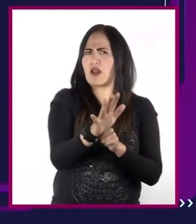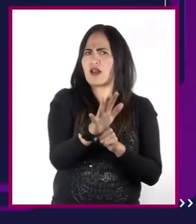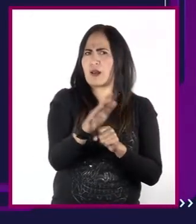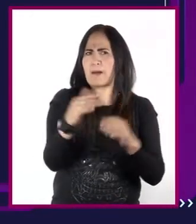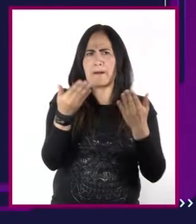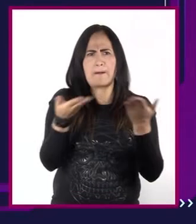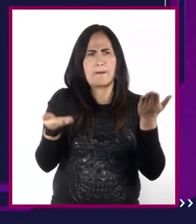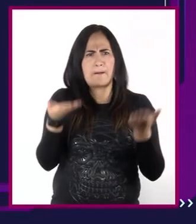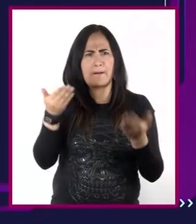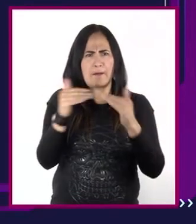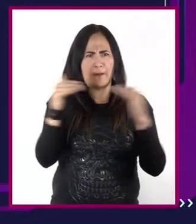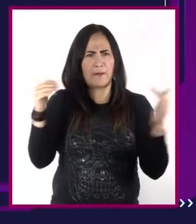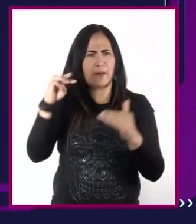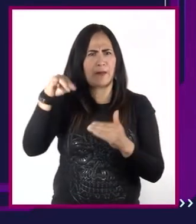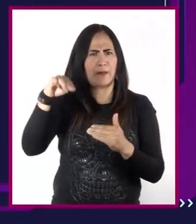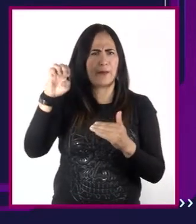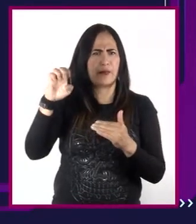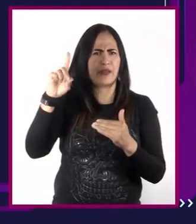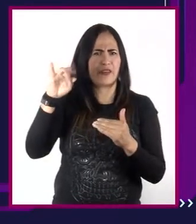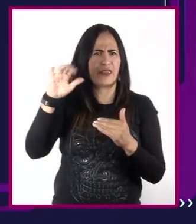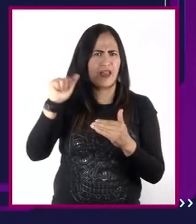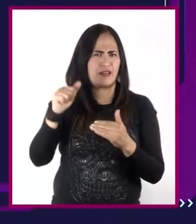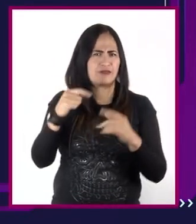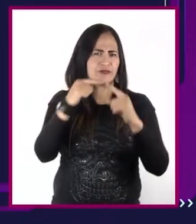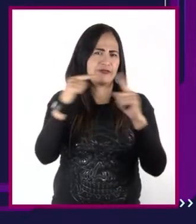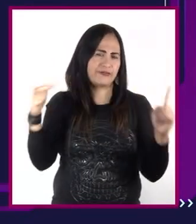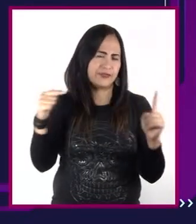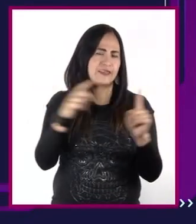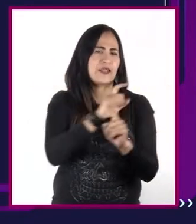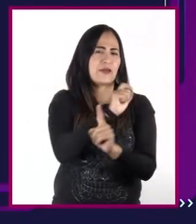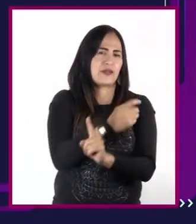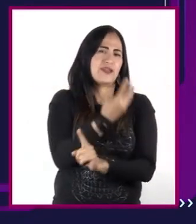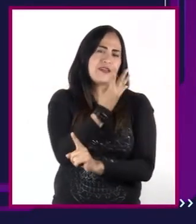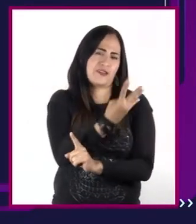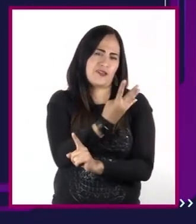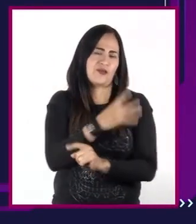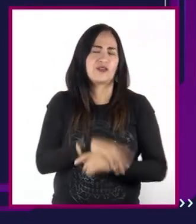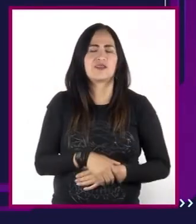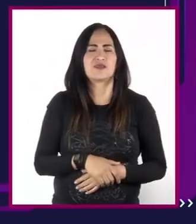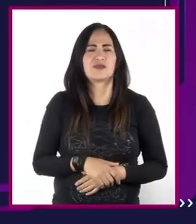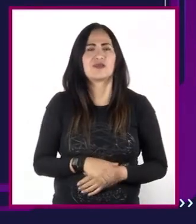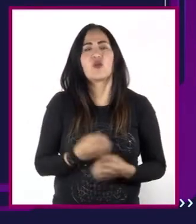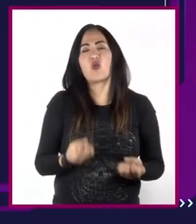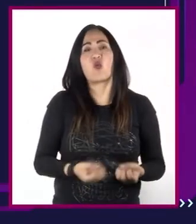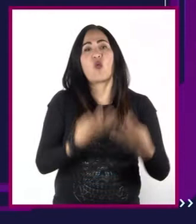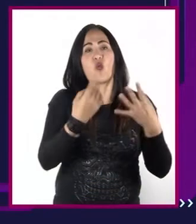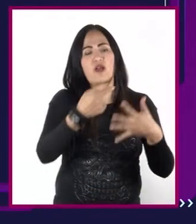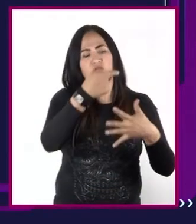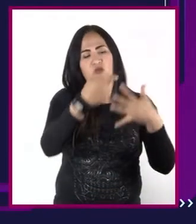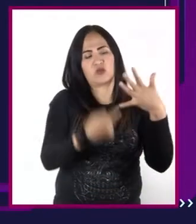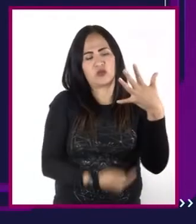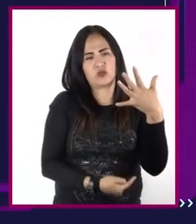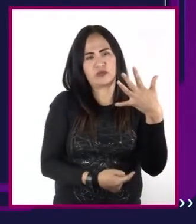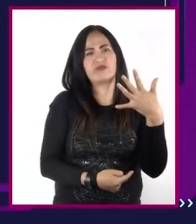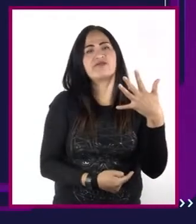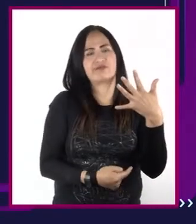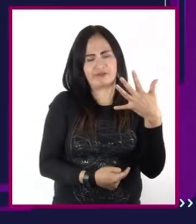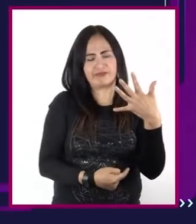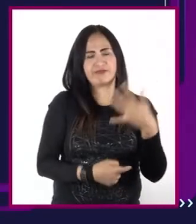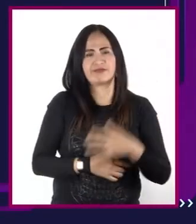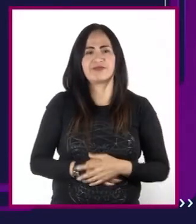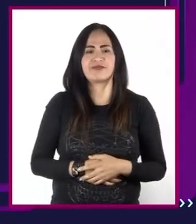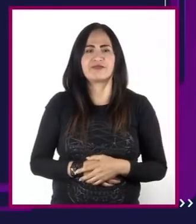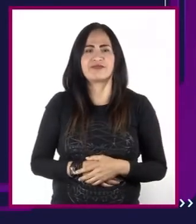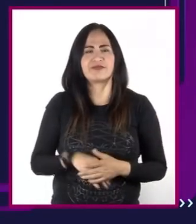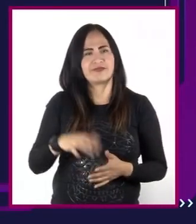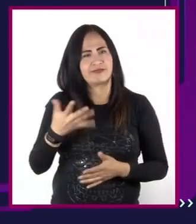media? Así es, entre 24, ya que es la cantidad total de los datos que se obtuvieron.